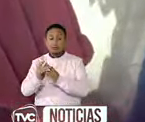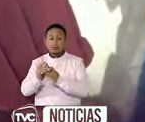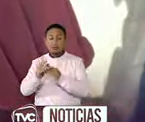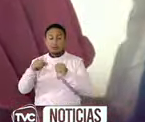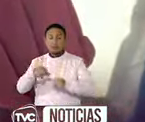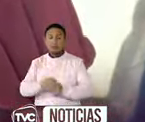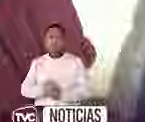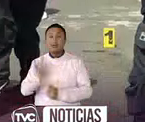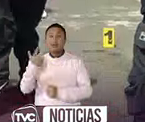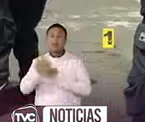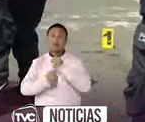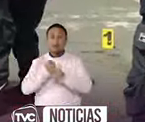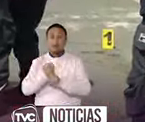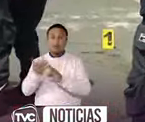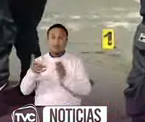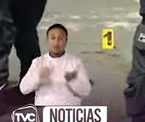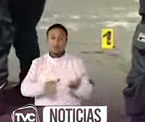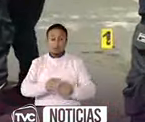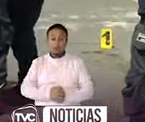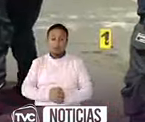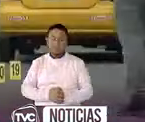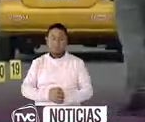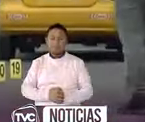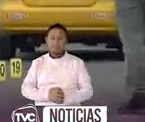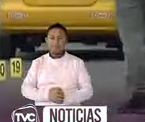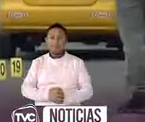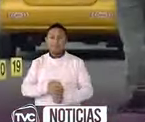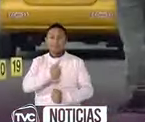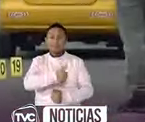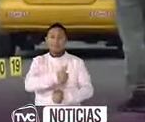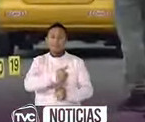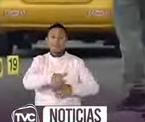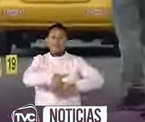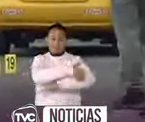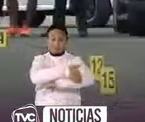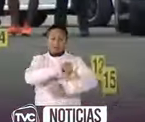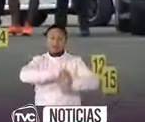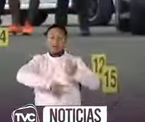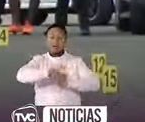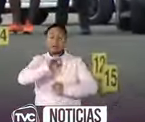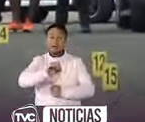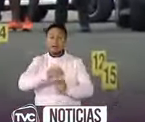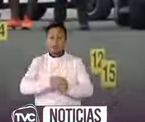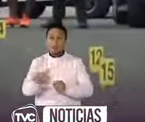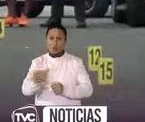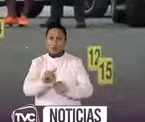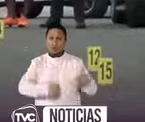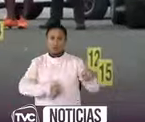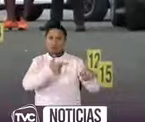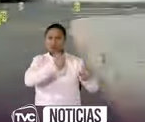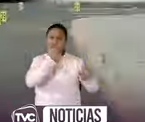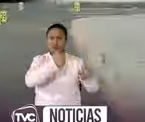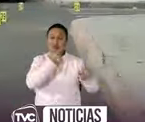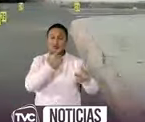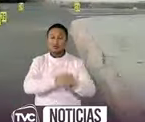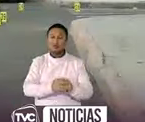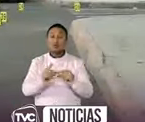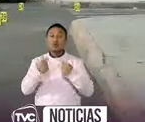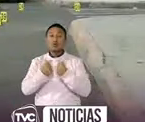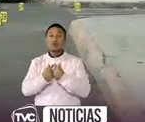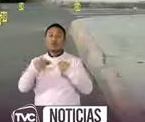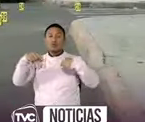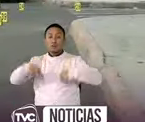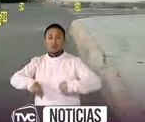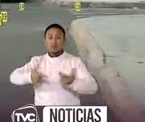cumplir 3 años. En abril del 2017, en esa misma calle, su hermano Miguel Ángel Luna fue acribillado a tiros. Un grupo de sicarios con armas de